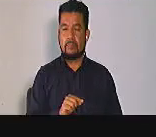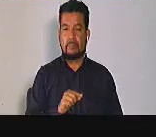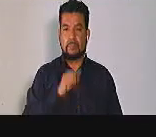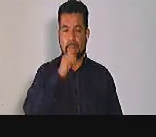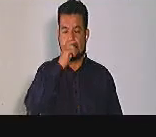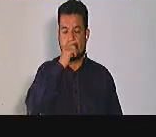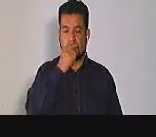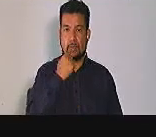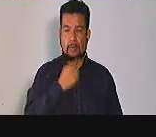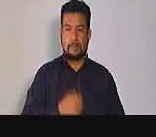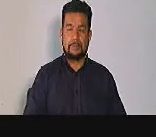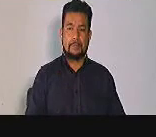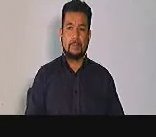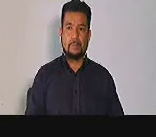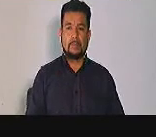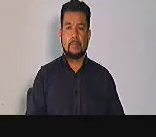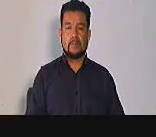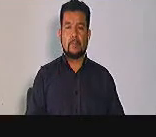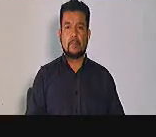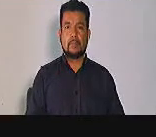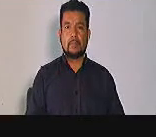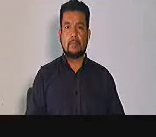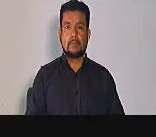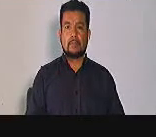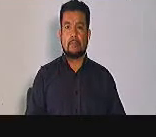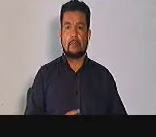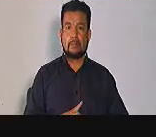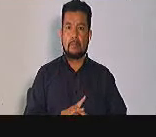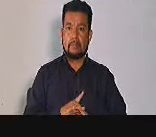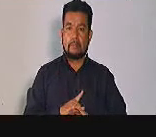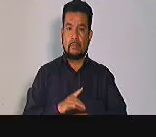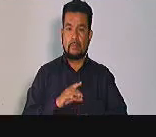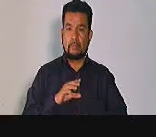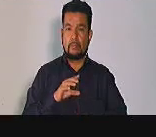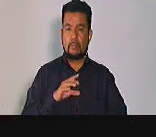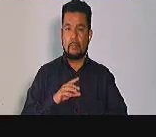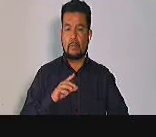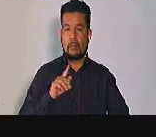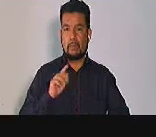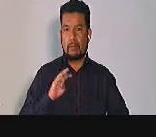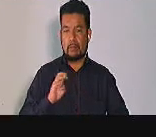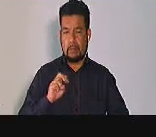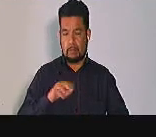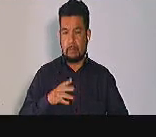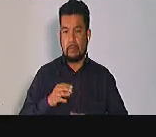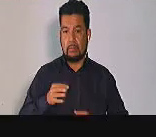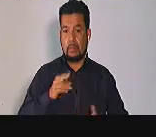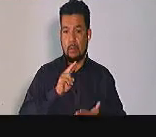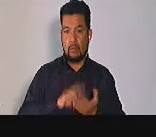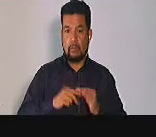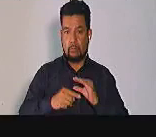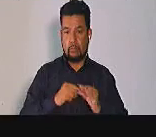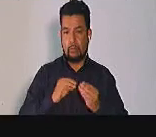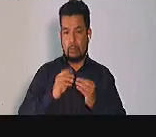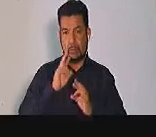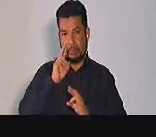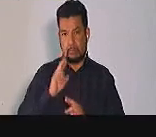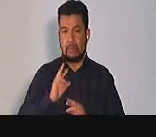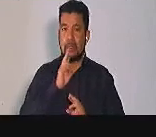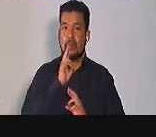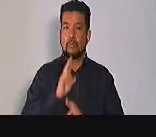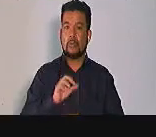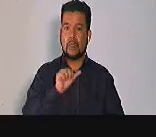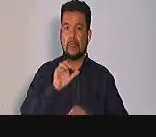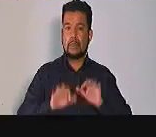indica lo siguiente. Apreciado doctor Ricardo Fabián, por medio del presente correo me permito remitirle de manera respetuosa la respuesta de